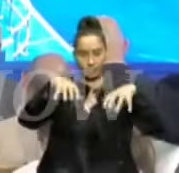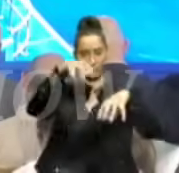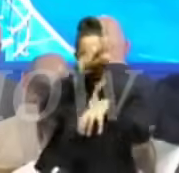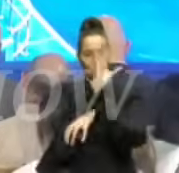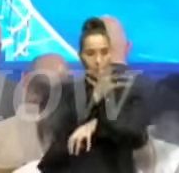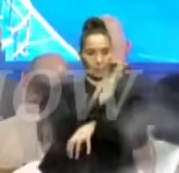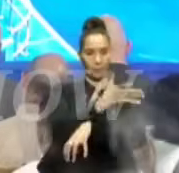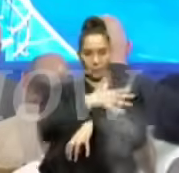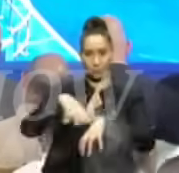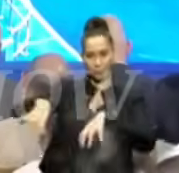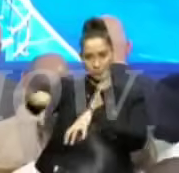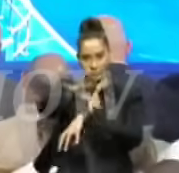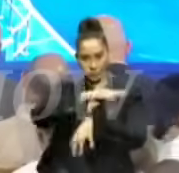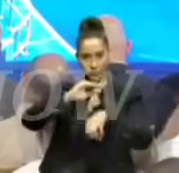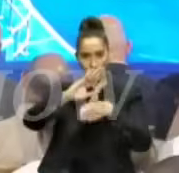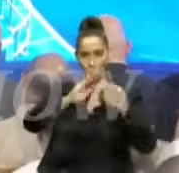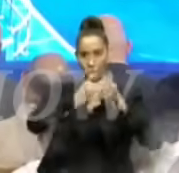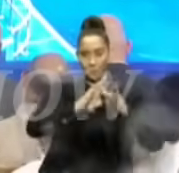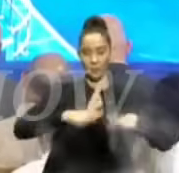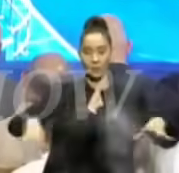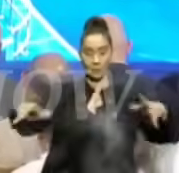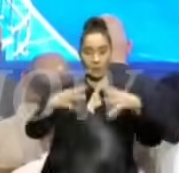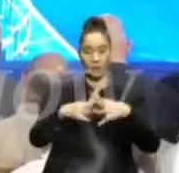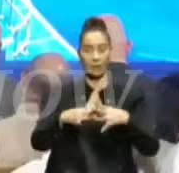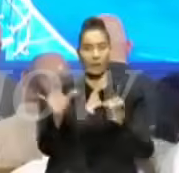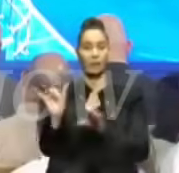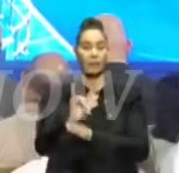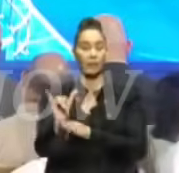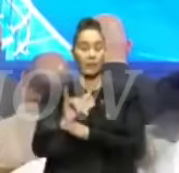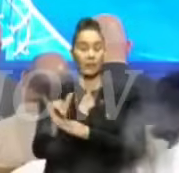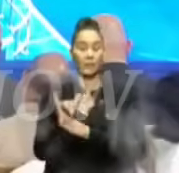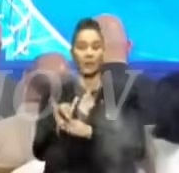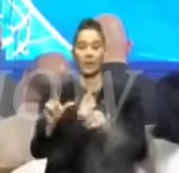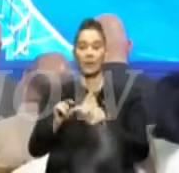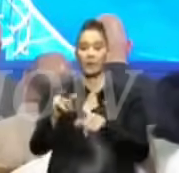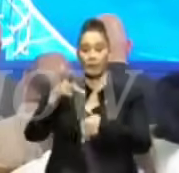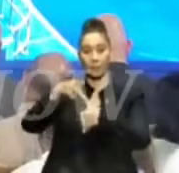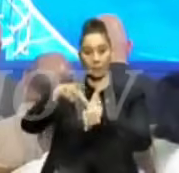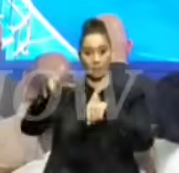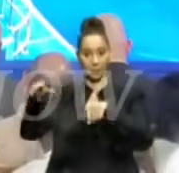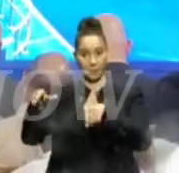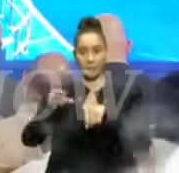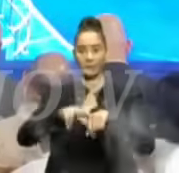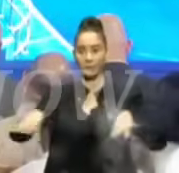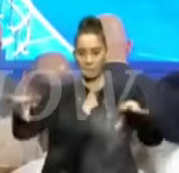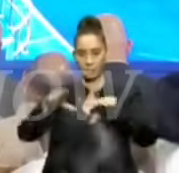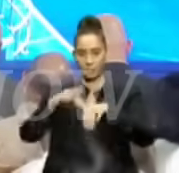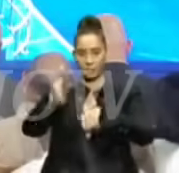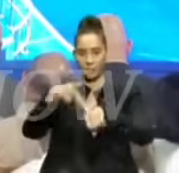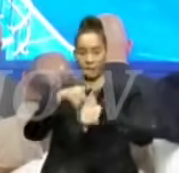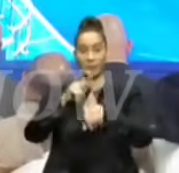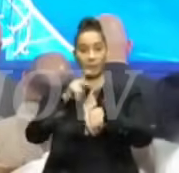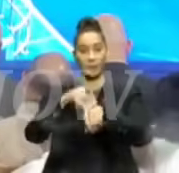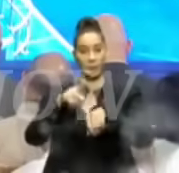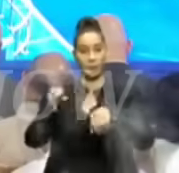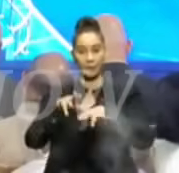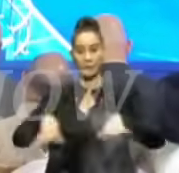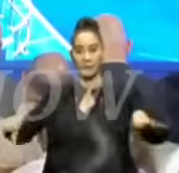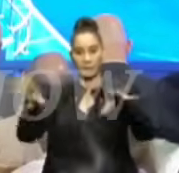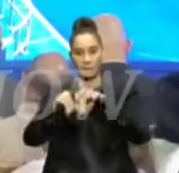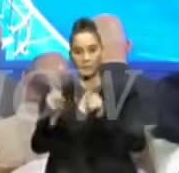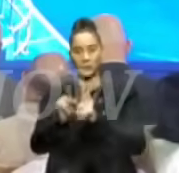guancho igualmente eh Para parte de pedernales de la provincia de pedernales